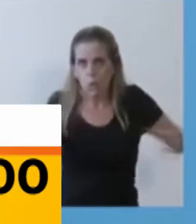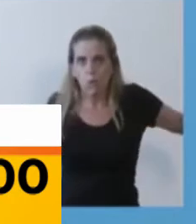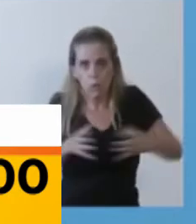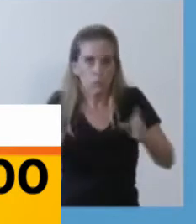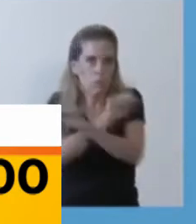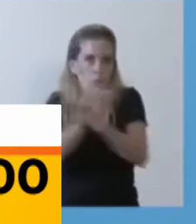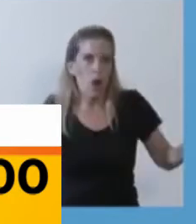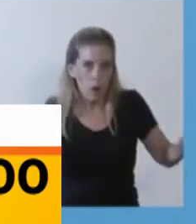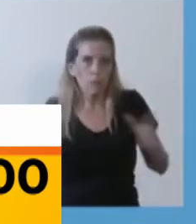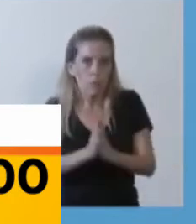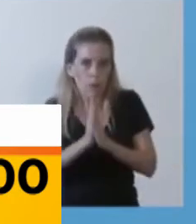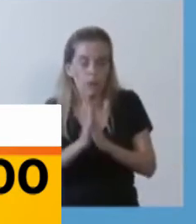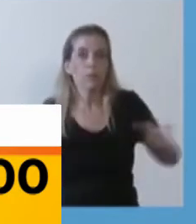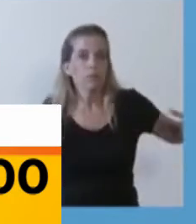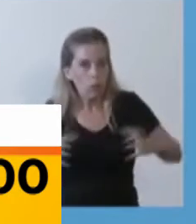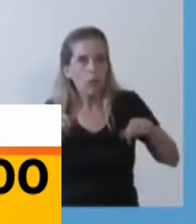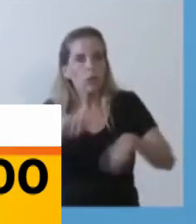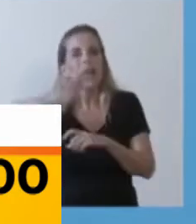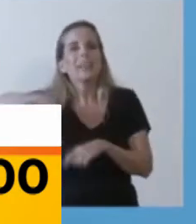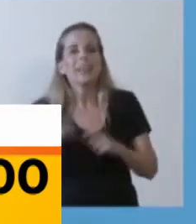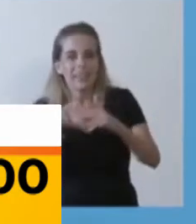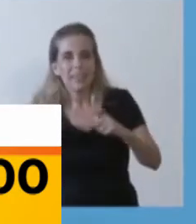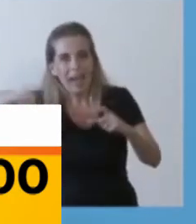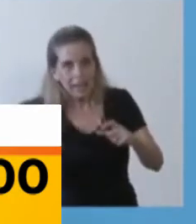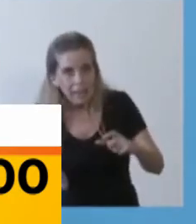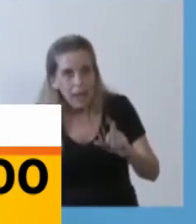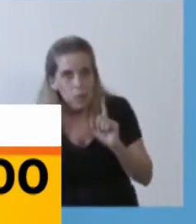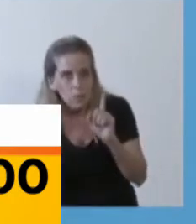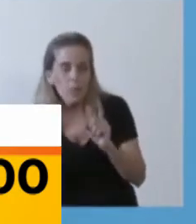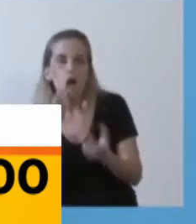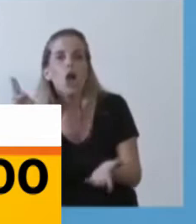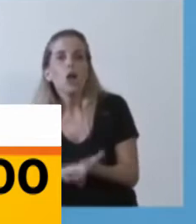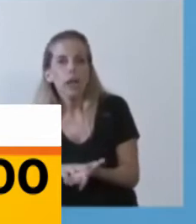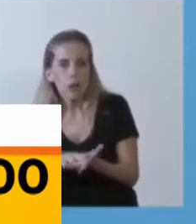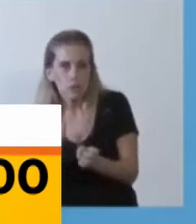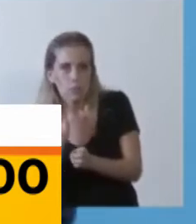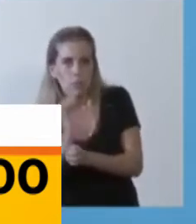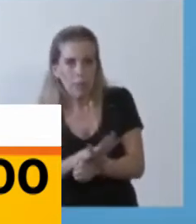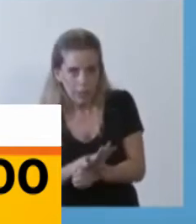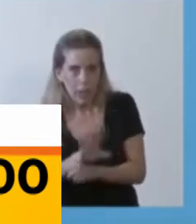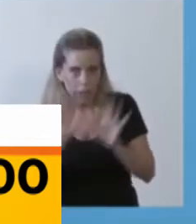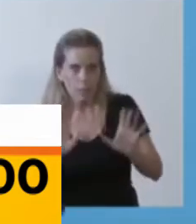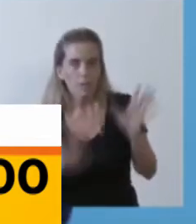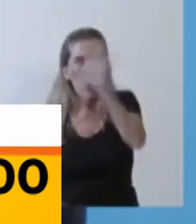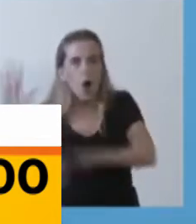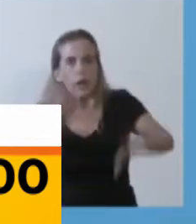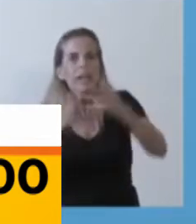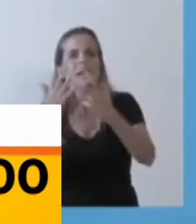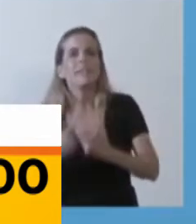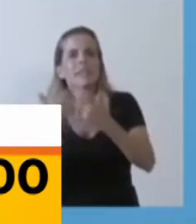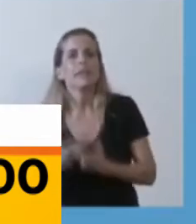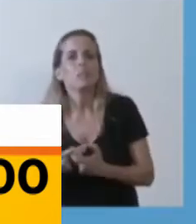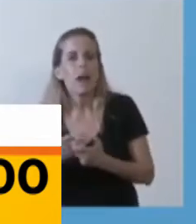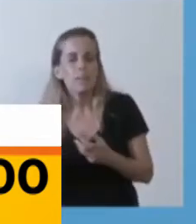grandes aglomeraciones de personas. La tarjeta la va a entregar el correo directamente. Vamos a generar un sistema de validación